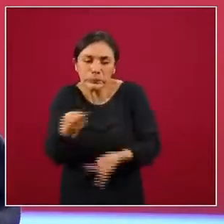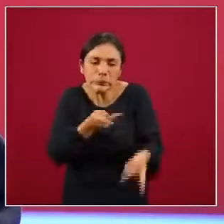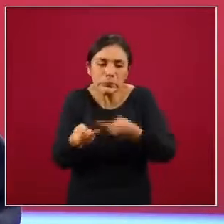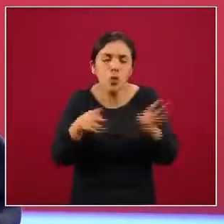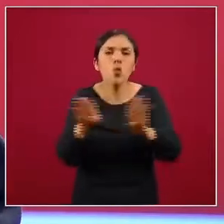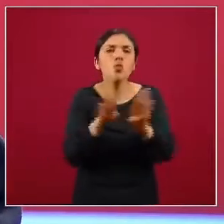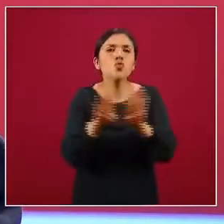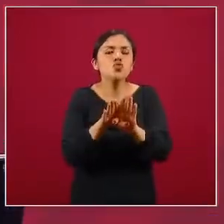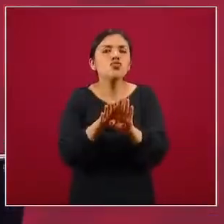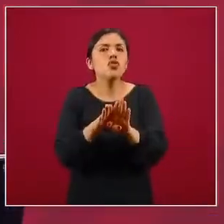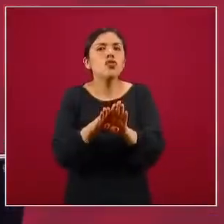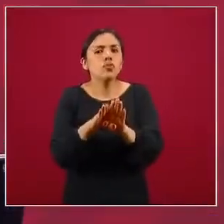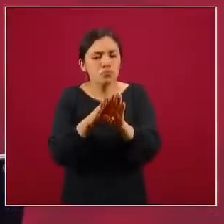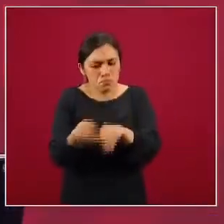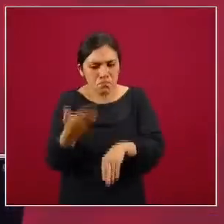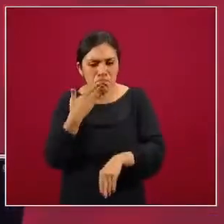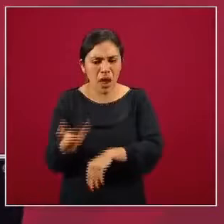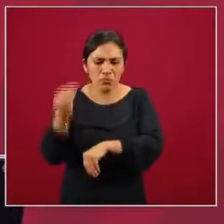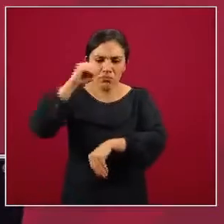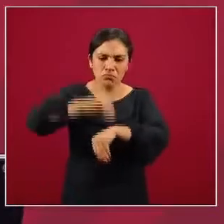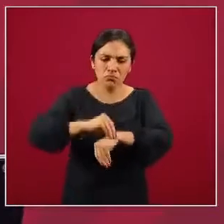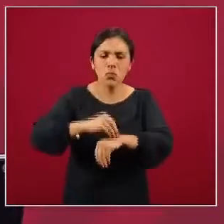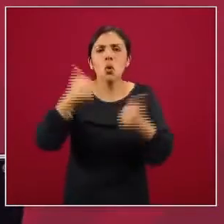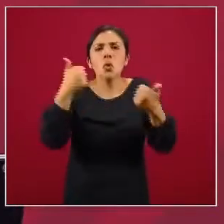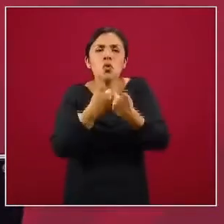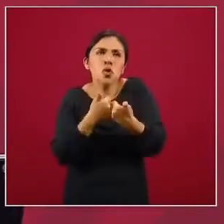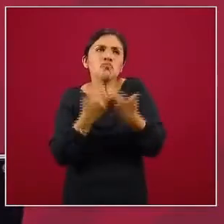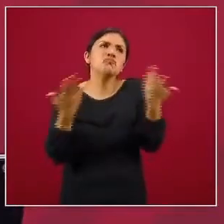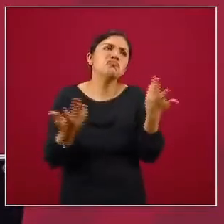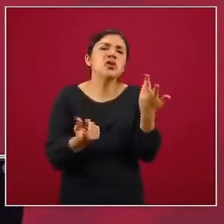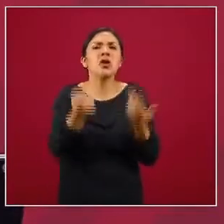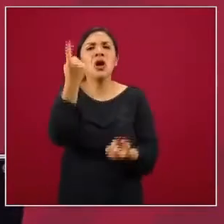las demandas a través de algunas